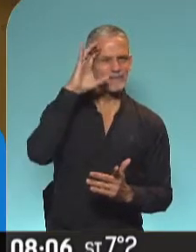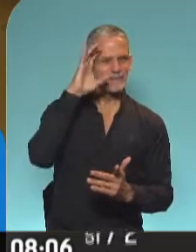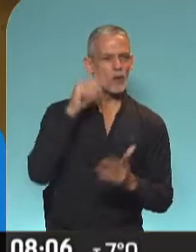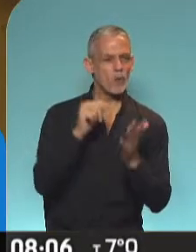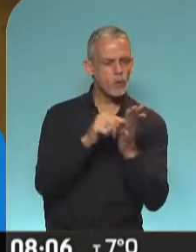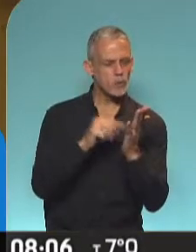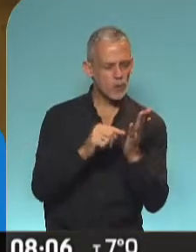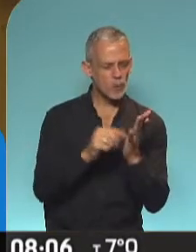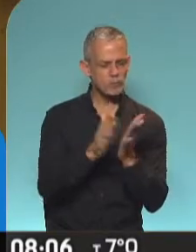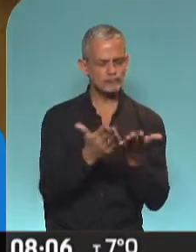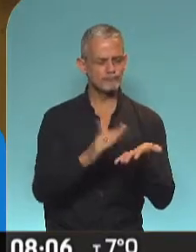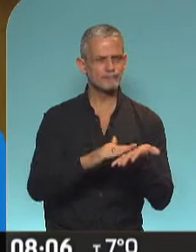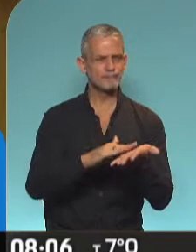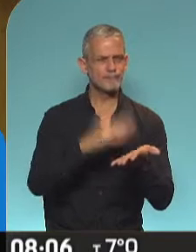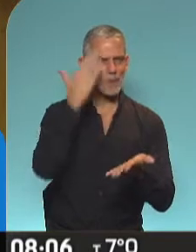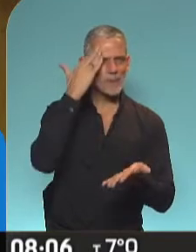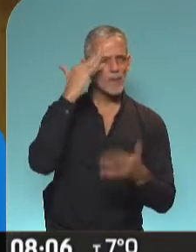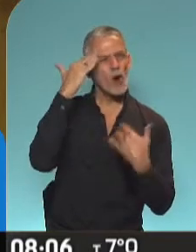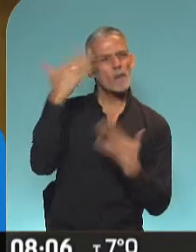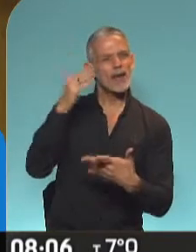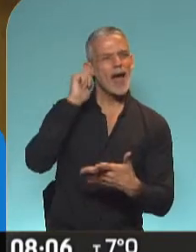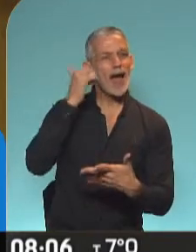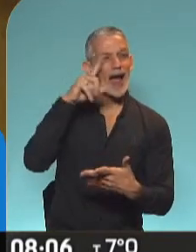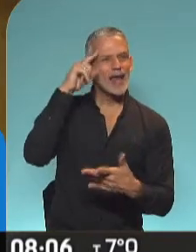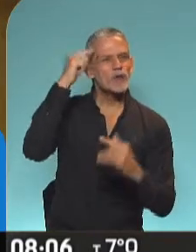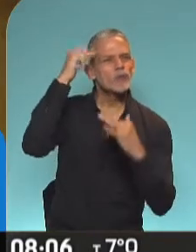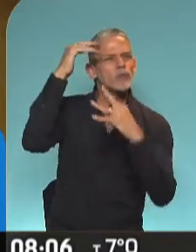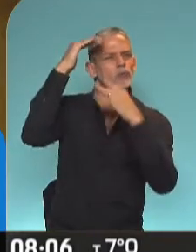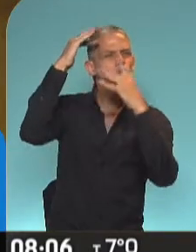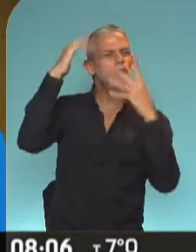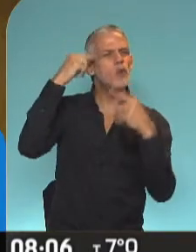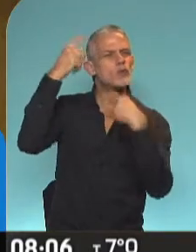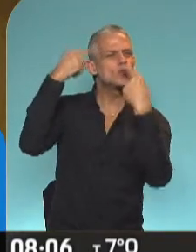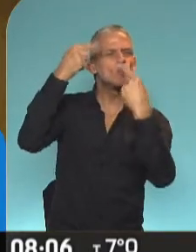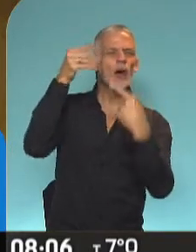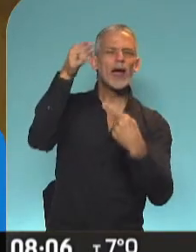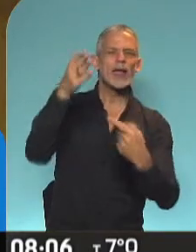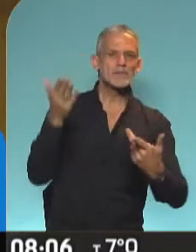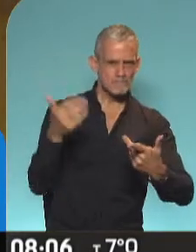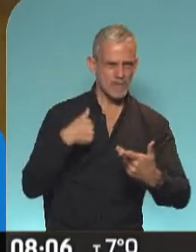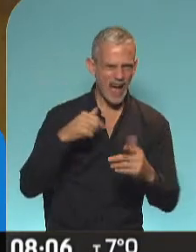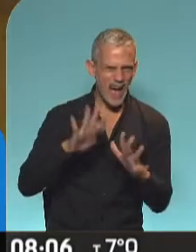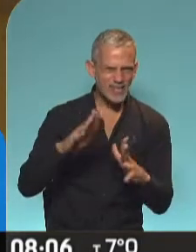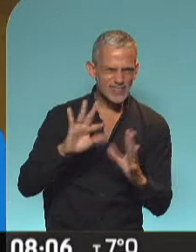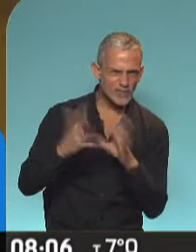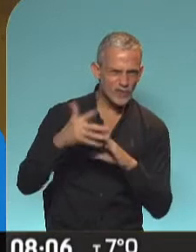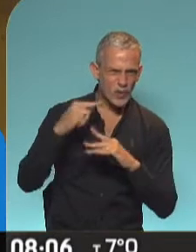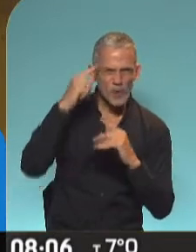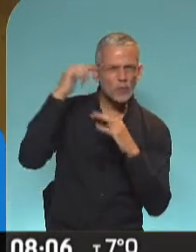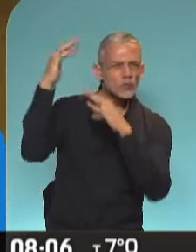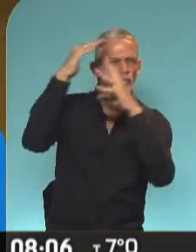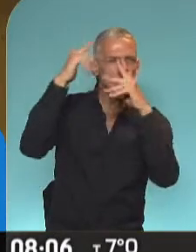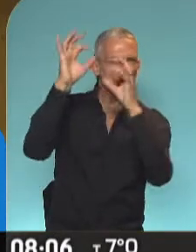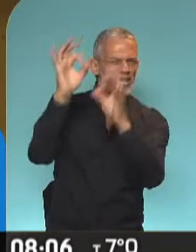ese escrito, en esa memoria, en este homenaje, el tema de la utopía, ¿verdad? Pregunto si tendremos que apelar nosotros a la utopía para poder seguir caminando y